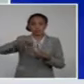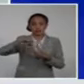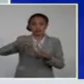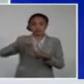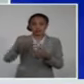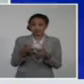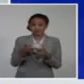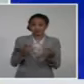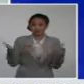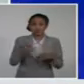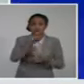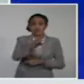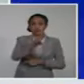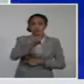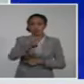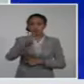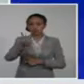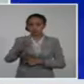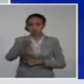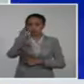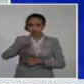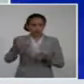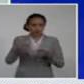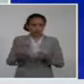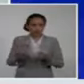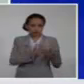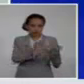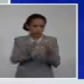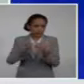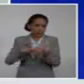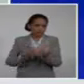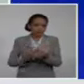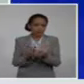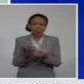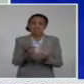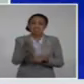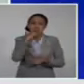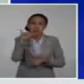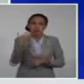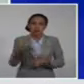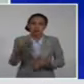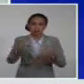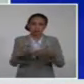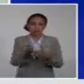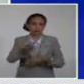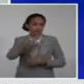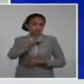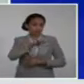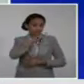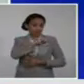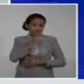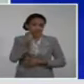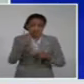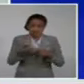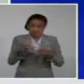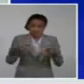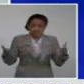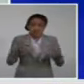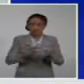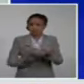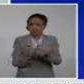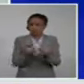a 122 casos autóctonos, 10 más que el día anterior, una elevada transmisión que no se logra